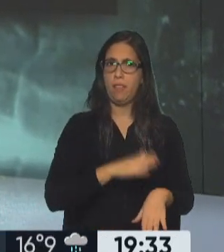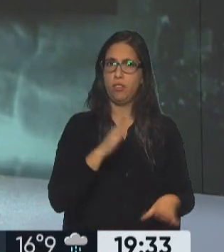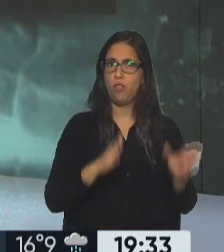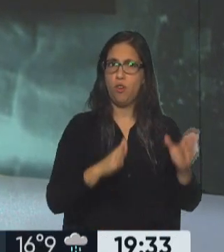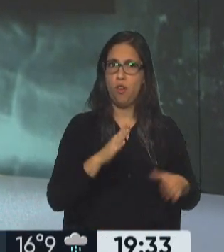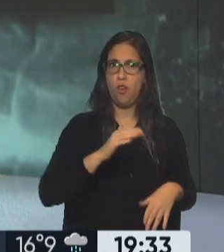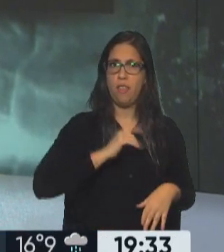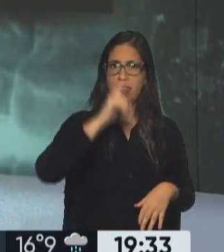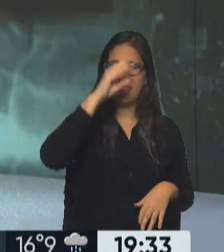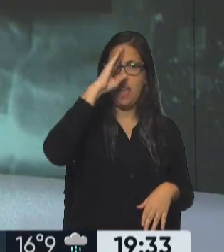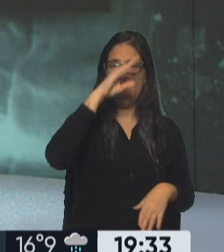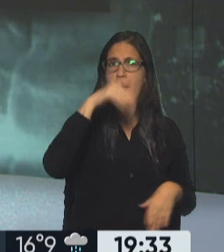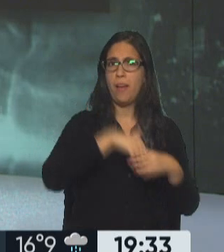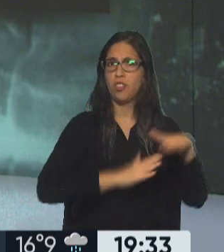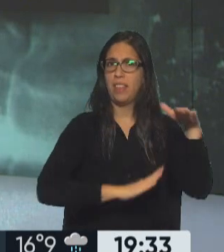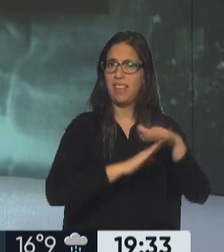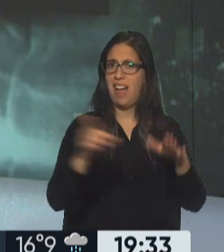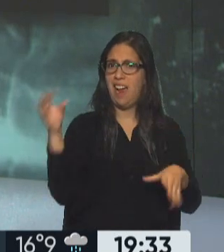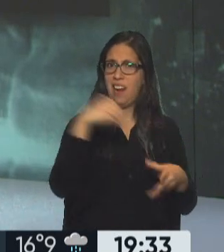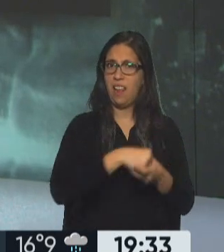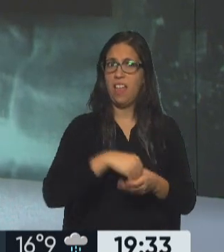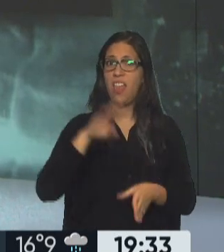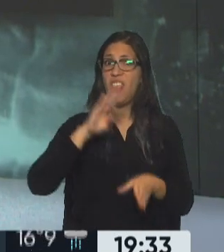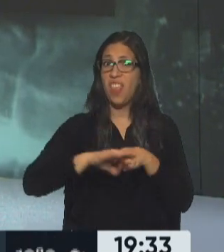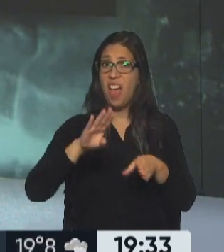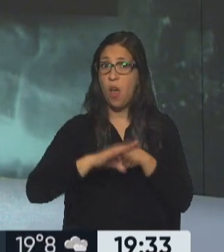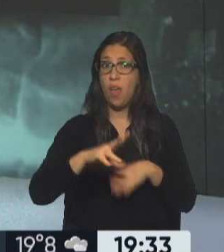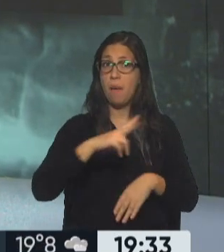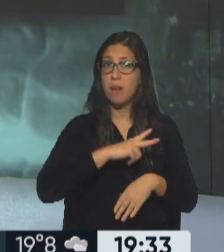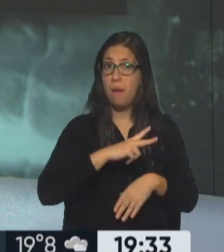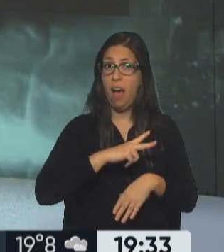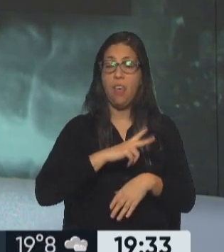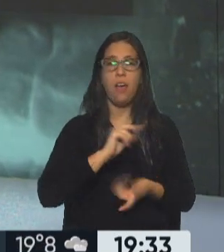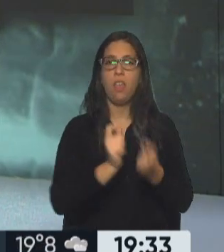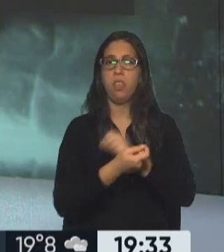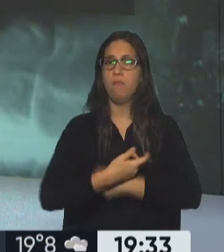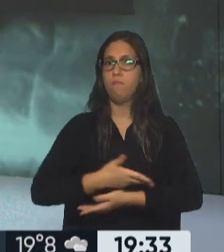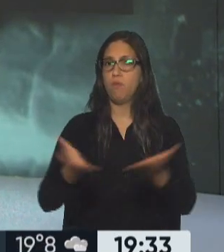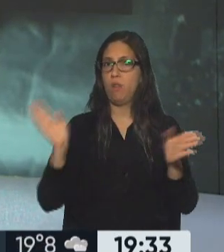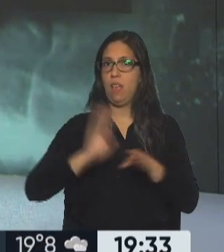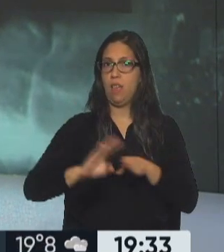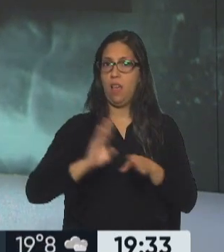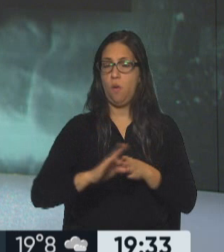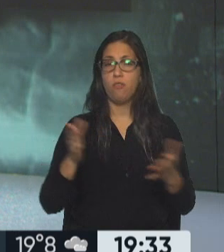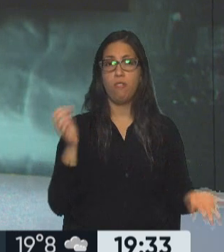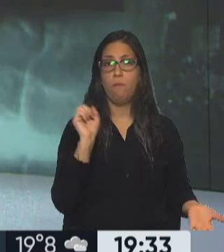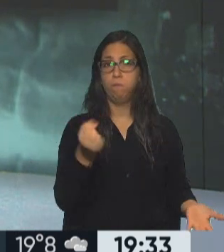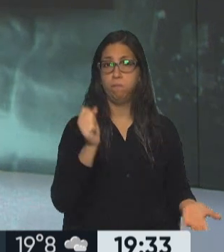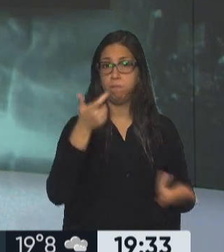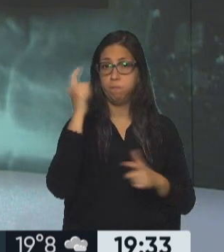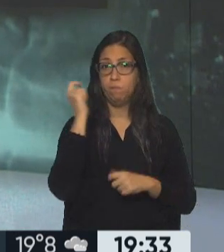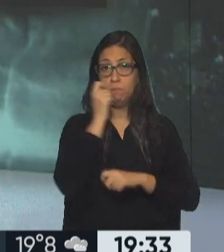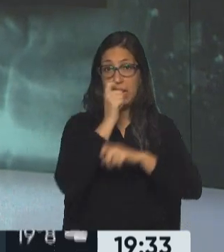en el Banco Central. Y aquella deuda, la privada la hizo pública. Así que con ese antecedente, imagínate. Y